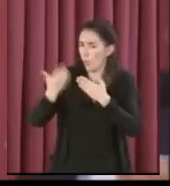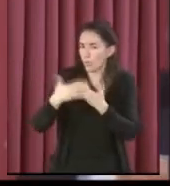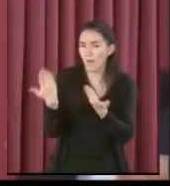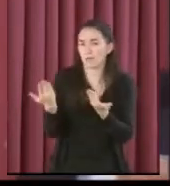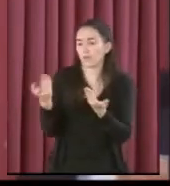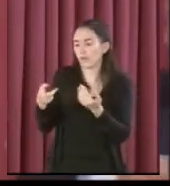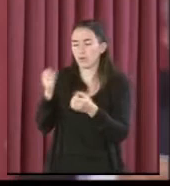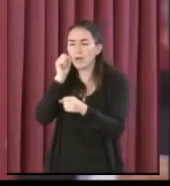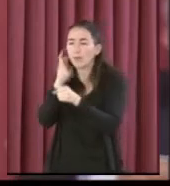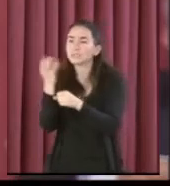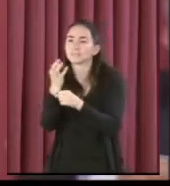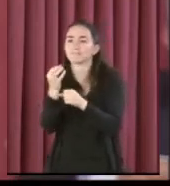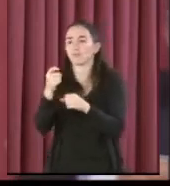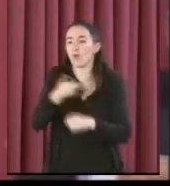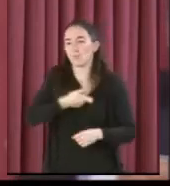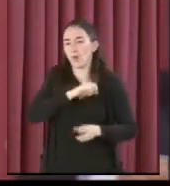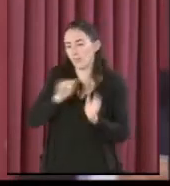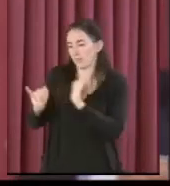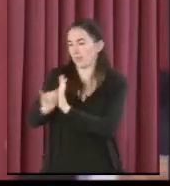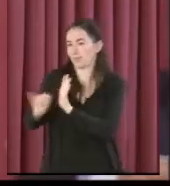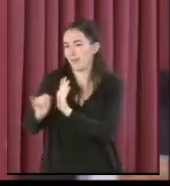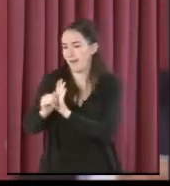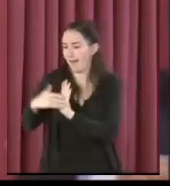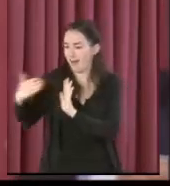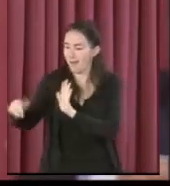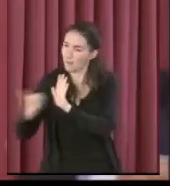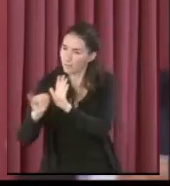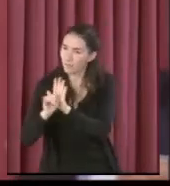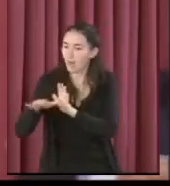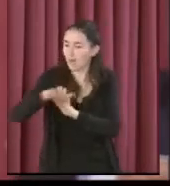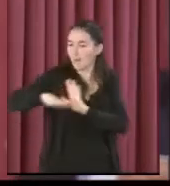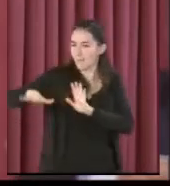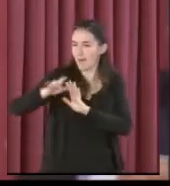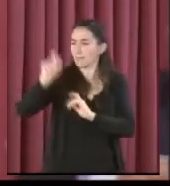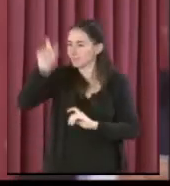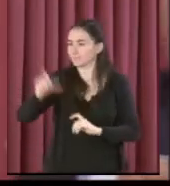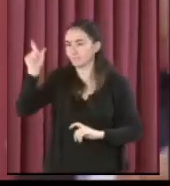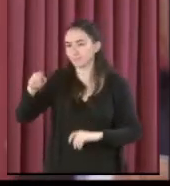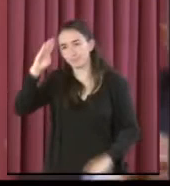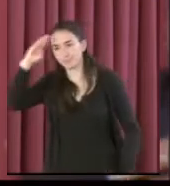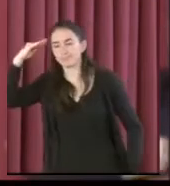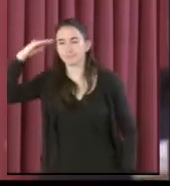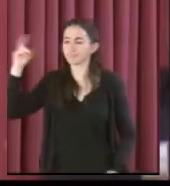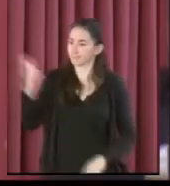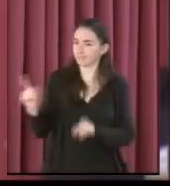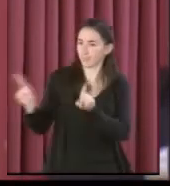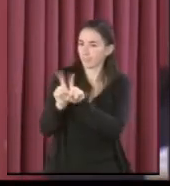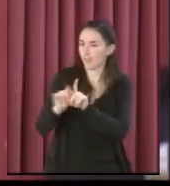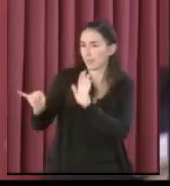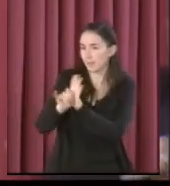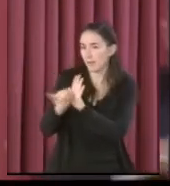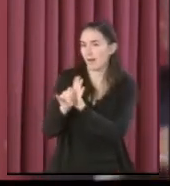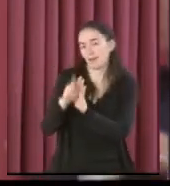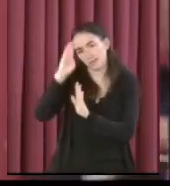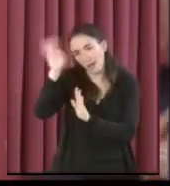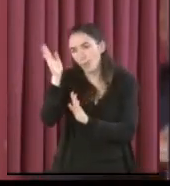de policía de proximidad o policía de barrio, caracterizado por la cercanía de los agentes, por la relación cotidiana con los vecinos y con una